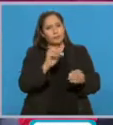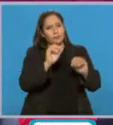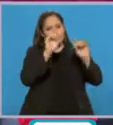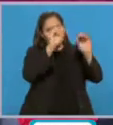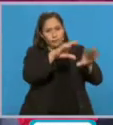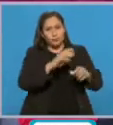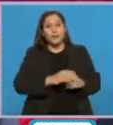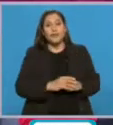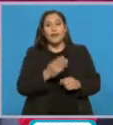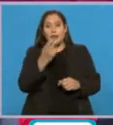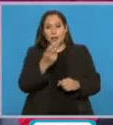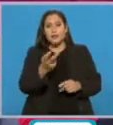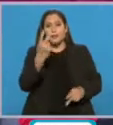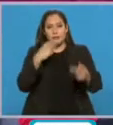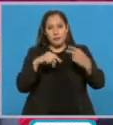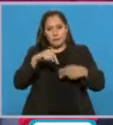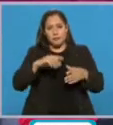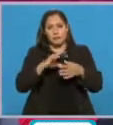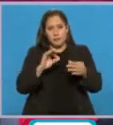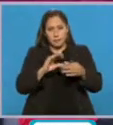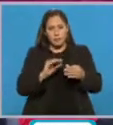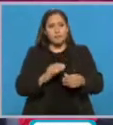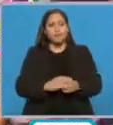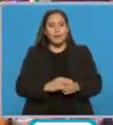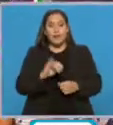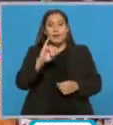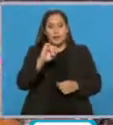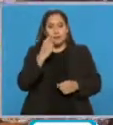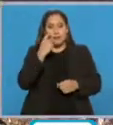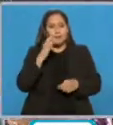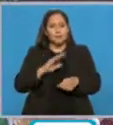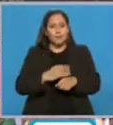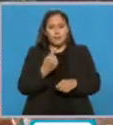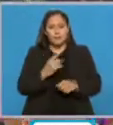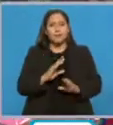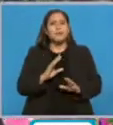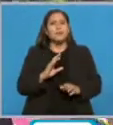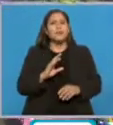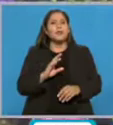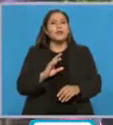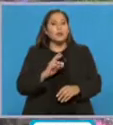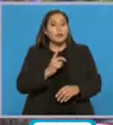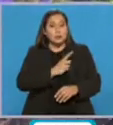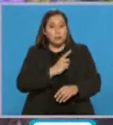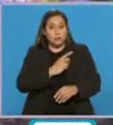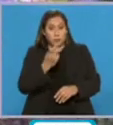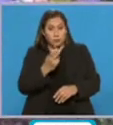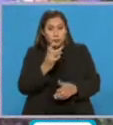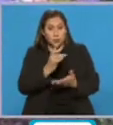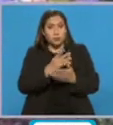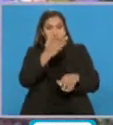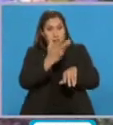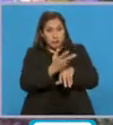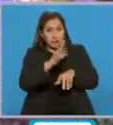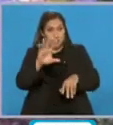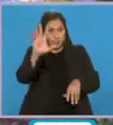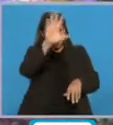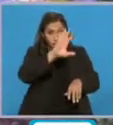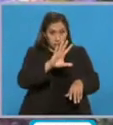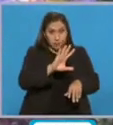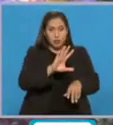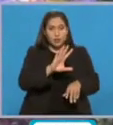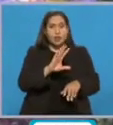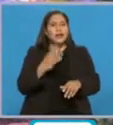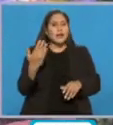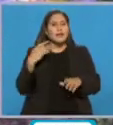nos vienes a explicar precisamente el día de hoy. Así es, porque además no solamente en este caso en el huracán de Estados Unidos, sino también